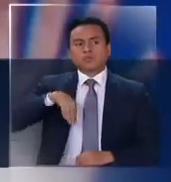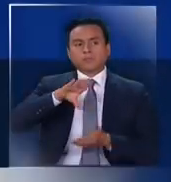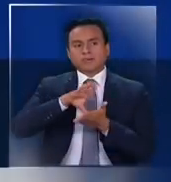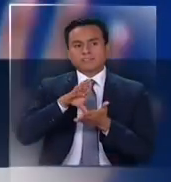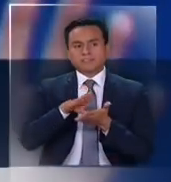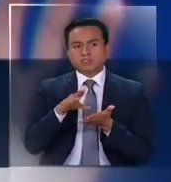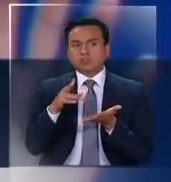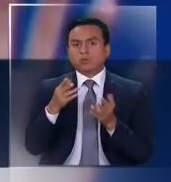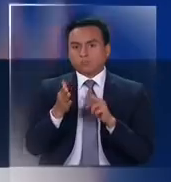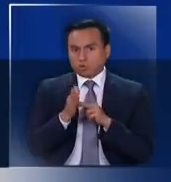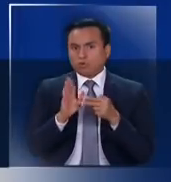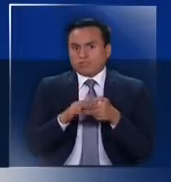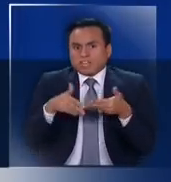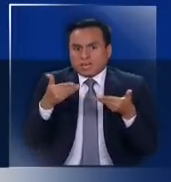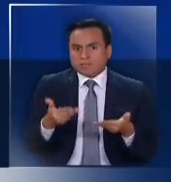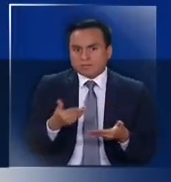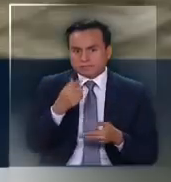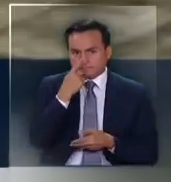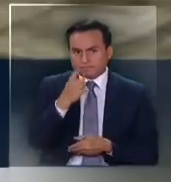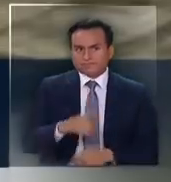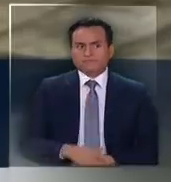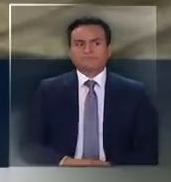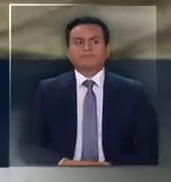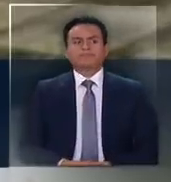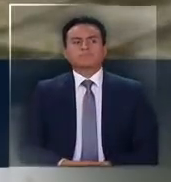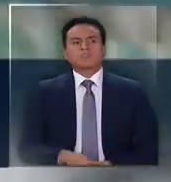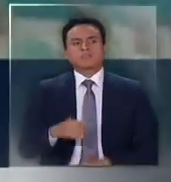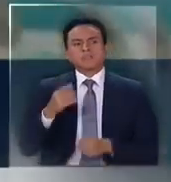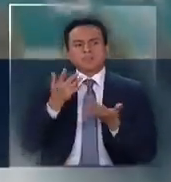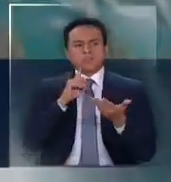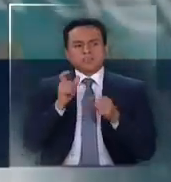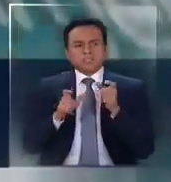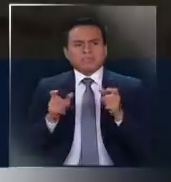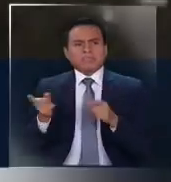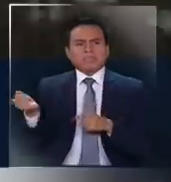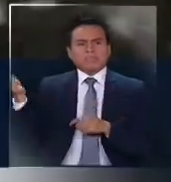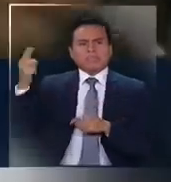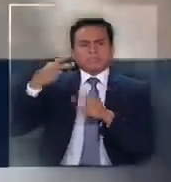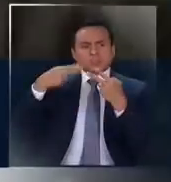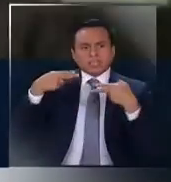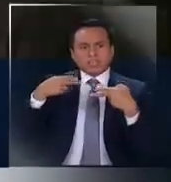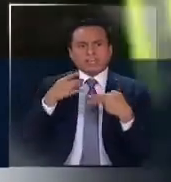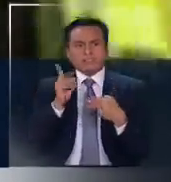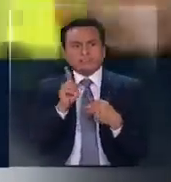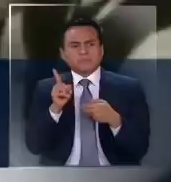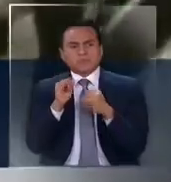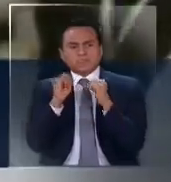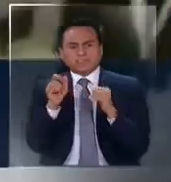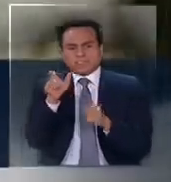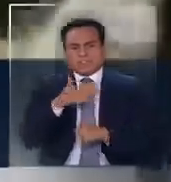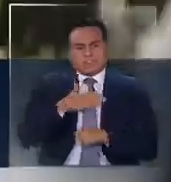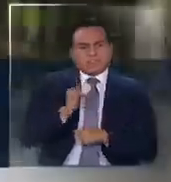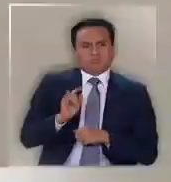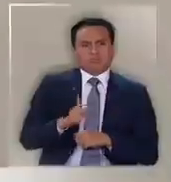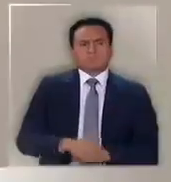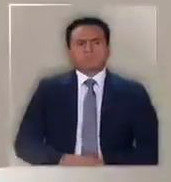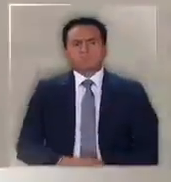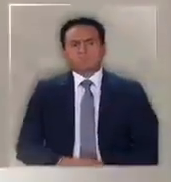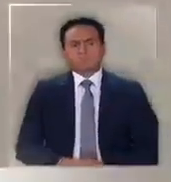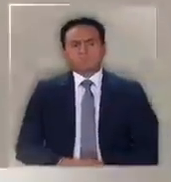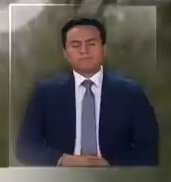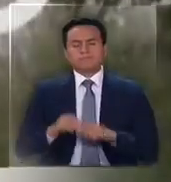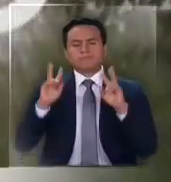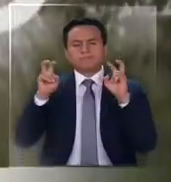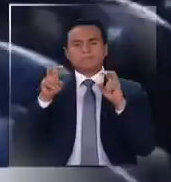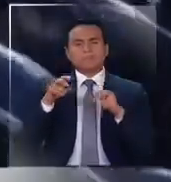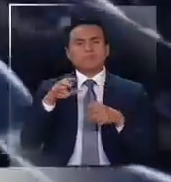country is in serious trouble. We're having people coming in through the border that are not people that we want. En el